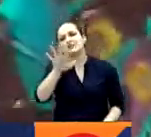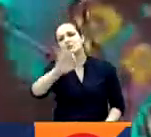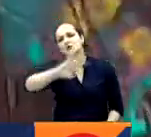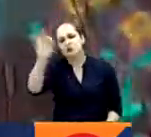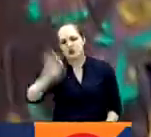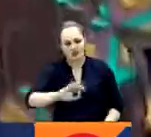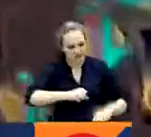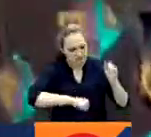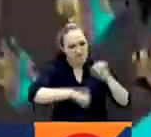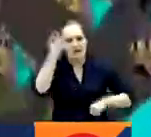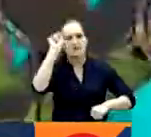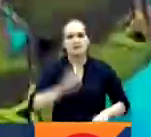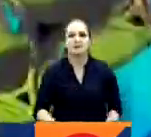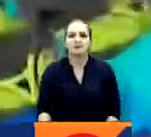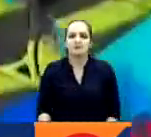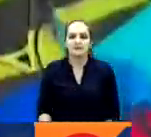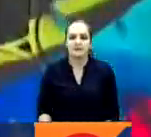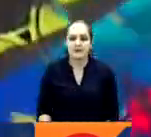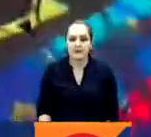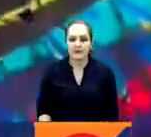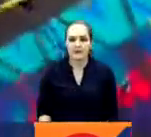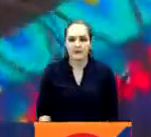8.5%.